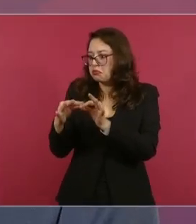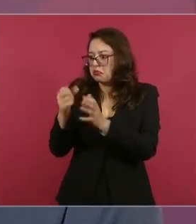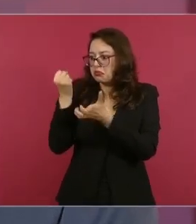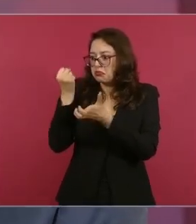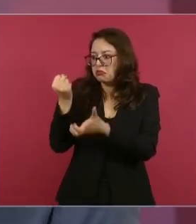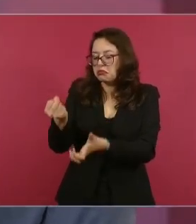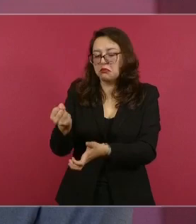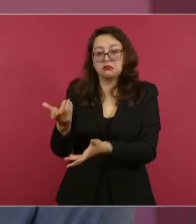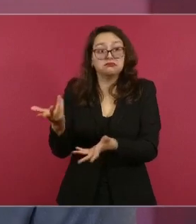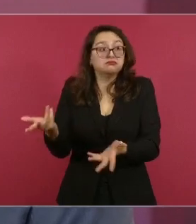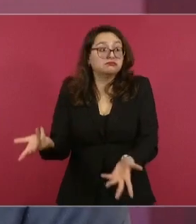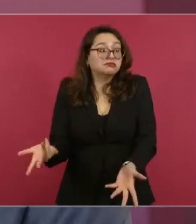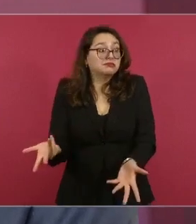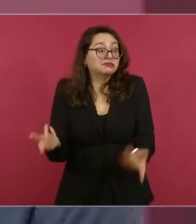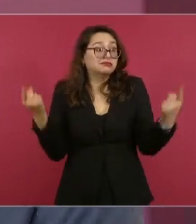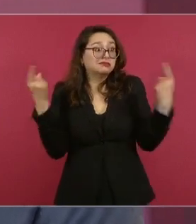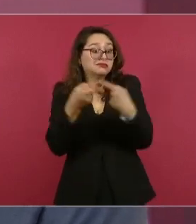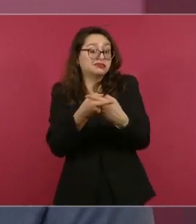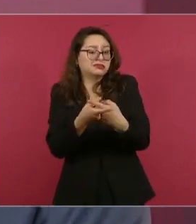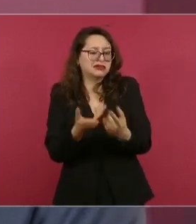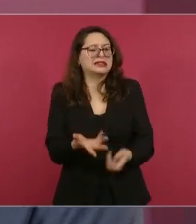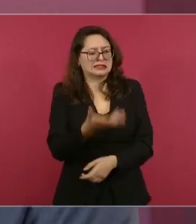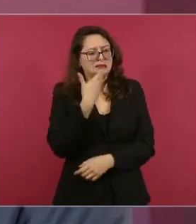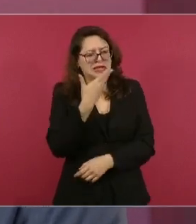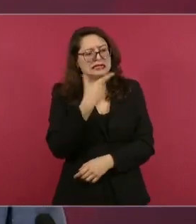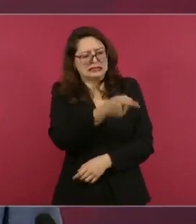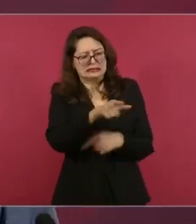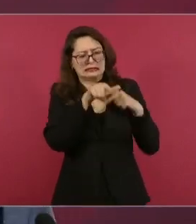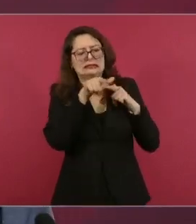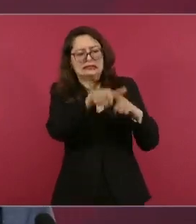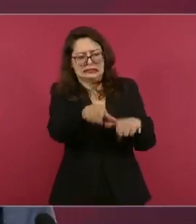Es para decirles, sigan echándole ganas.